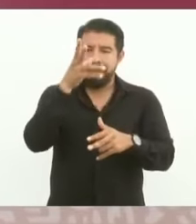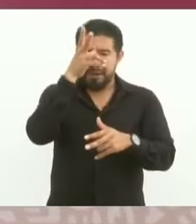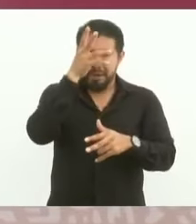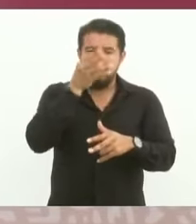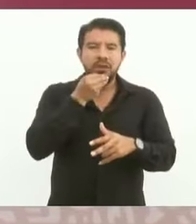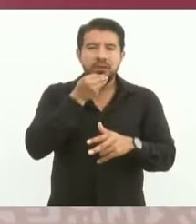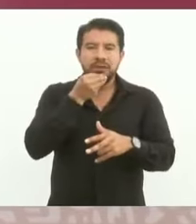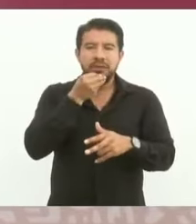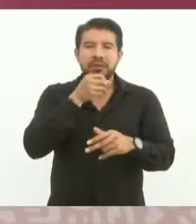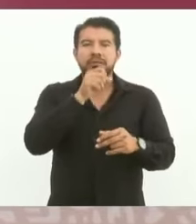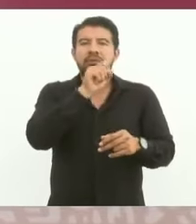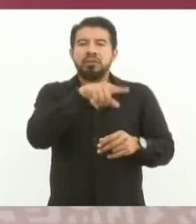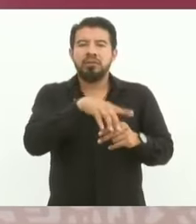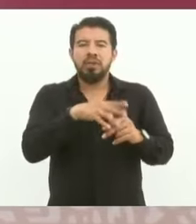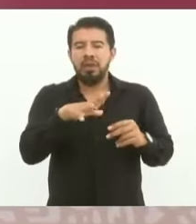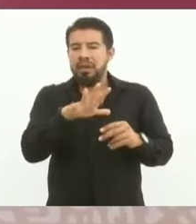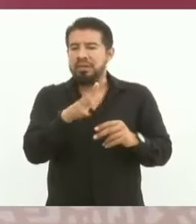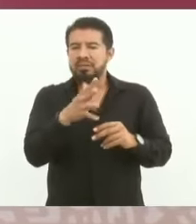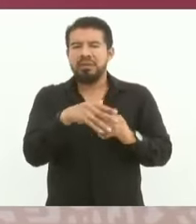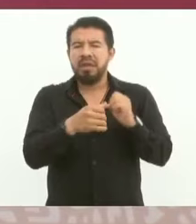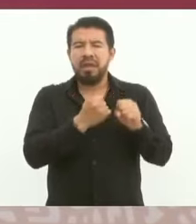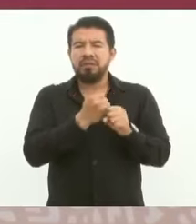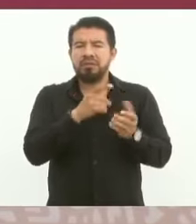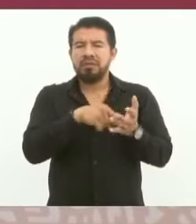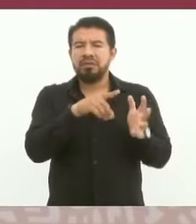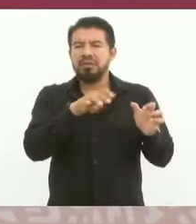Ruiz Cortines. Pero